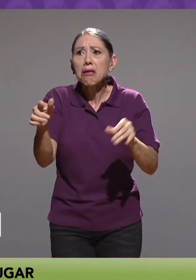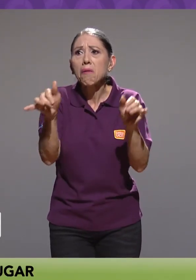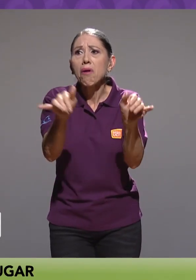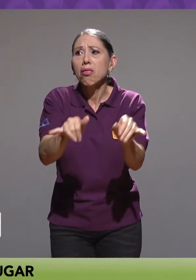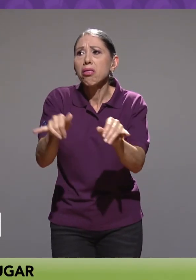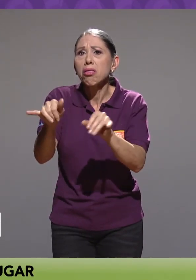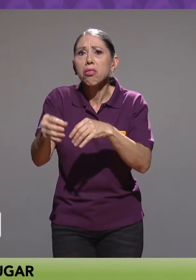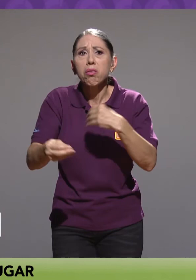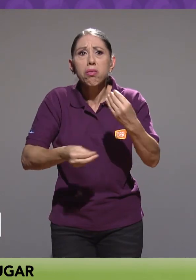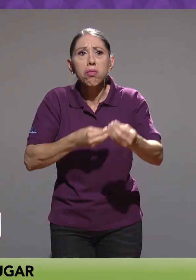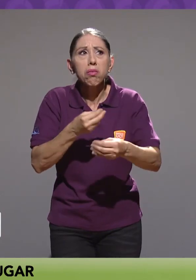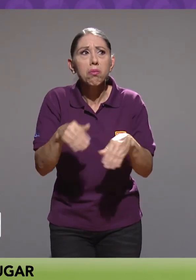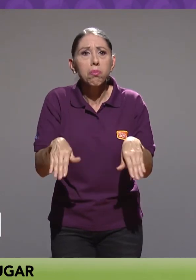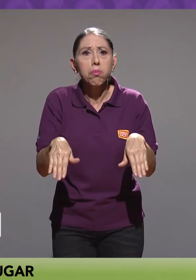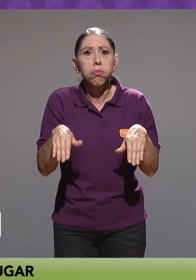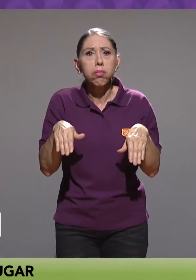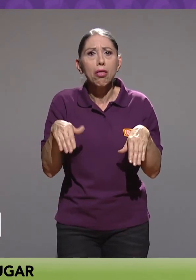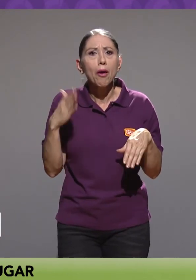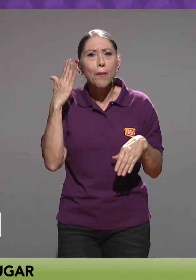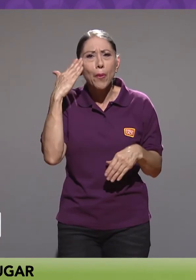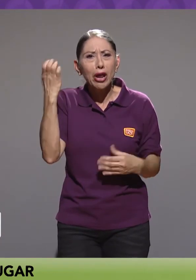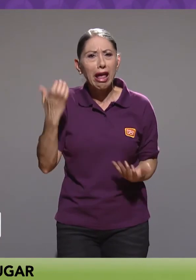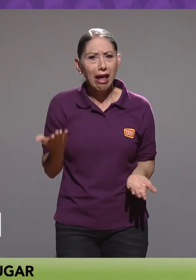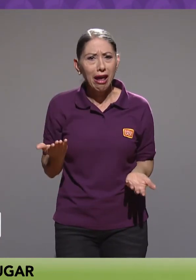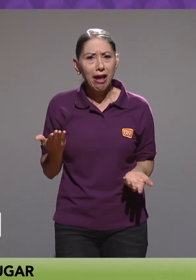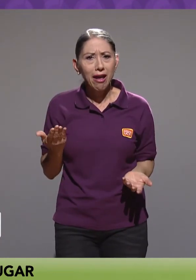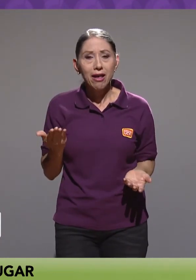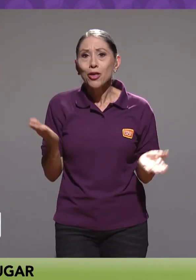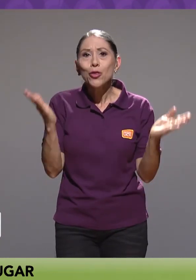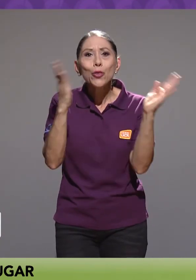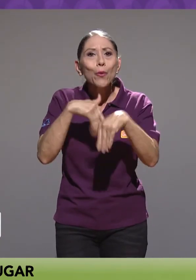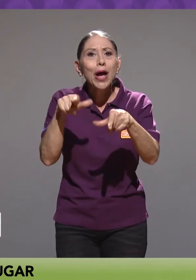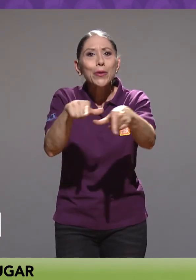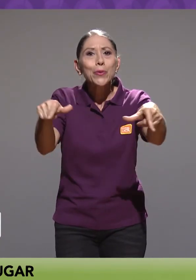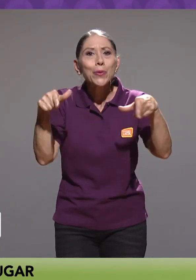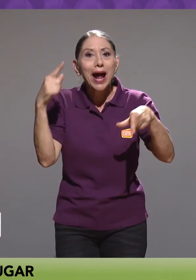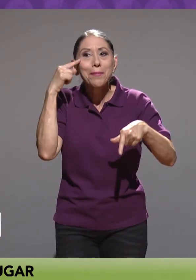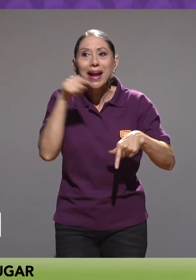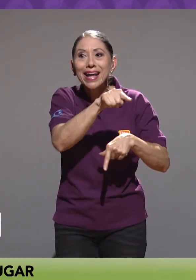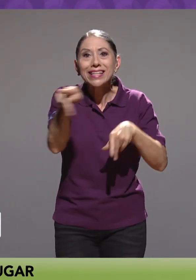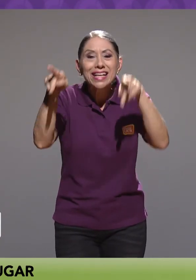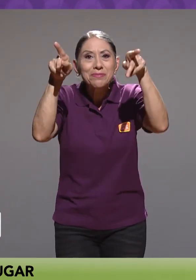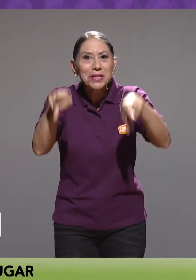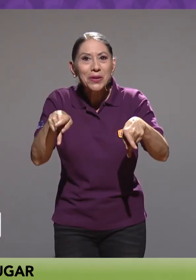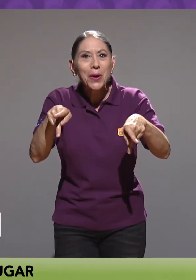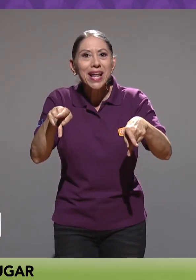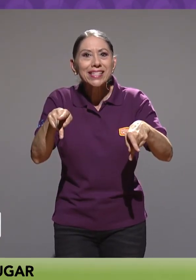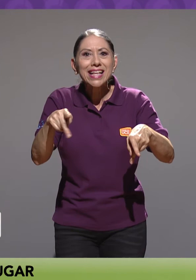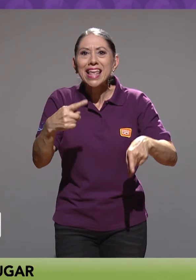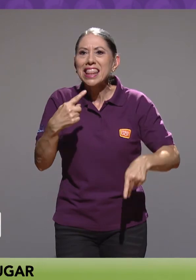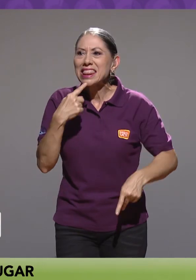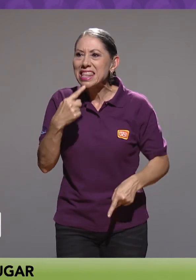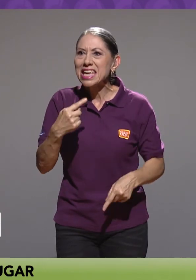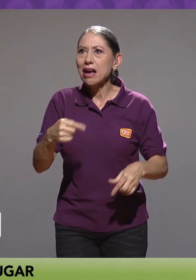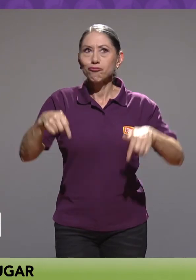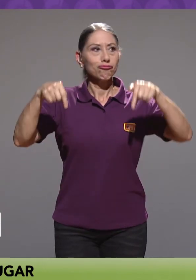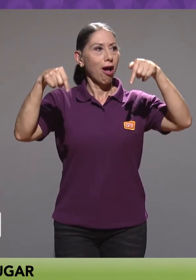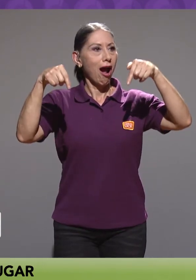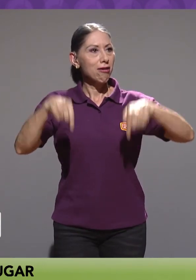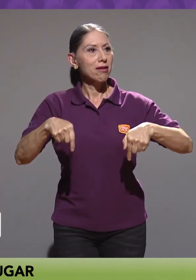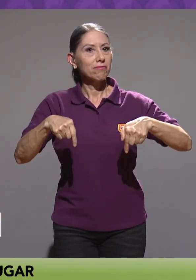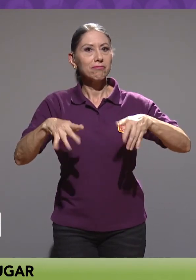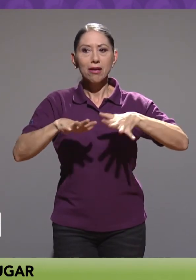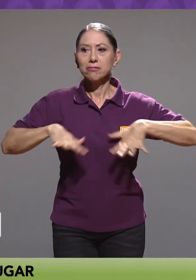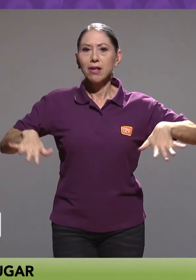un lugar donde esas personas puedan decir, aquí está